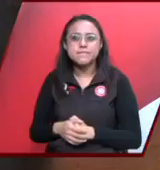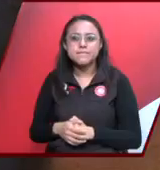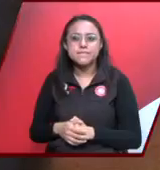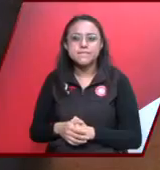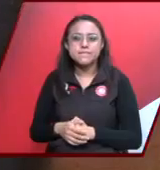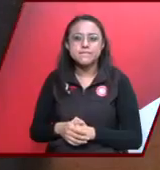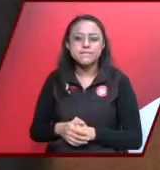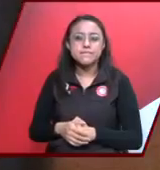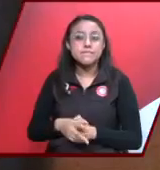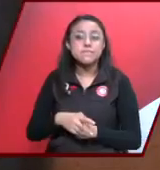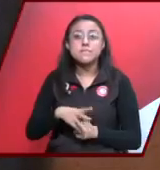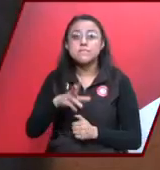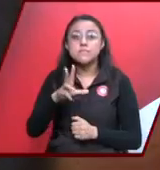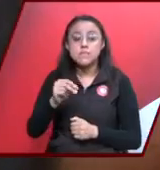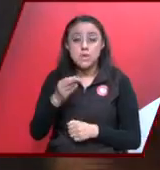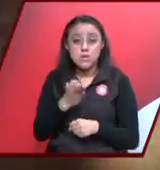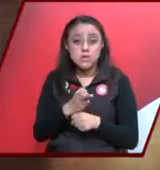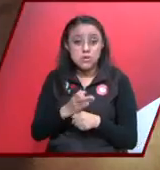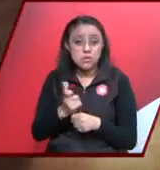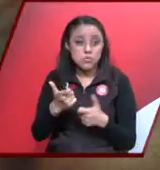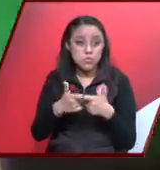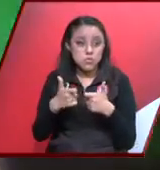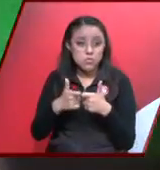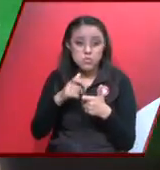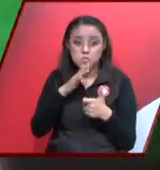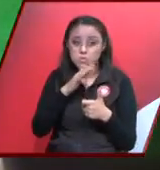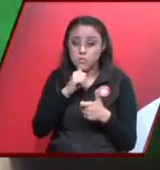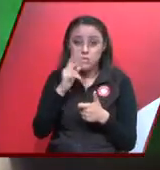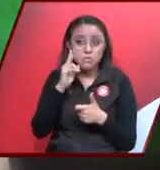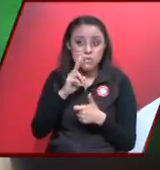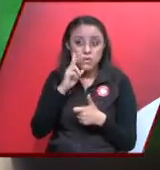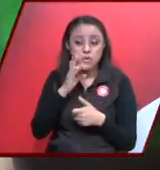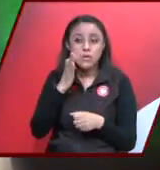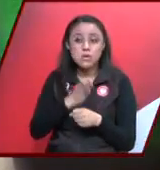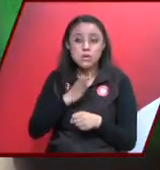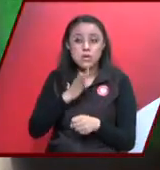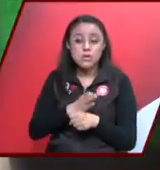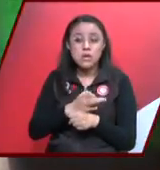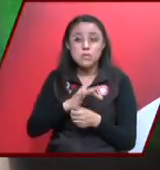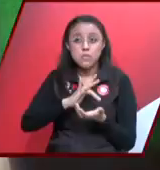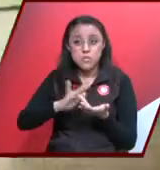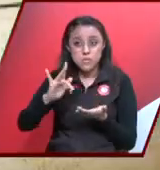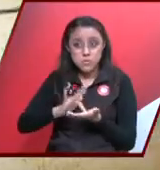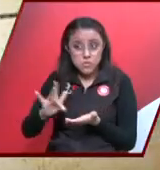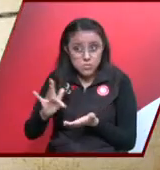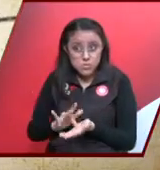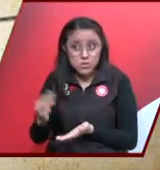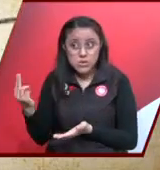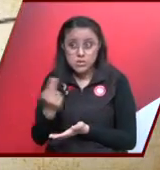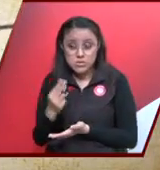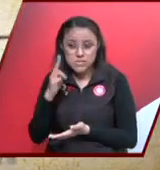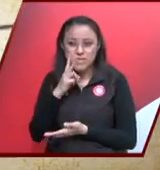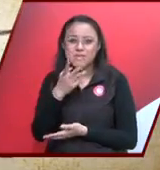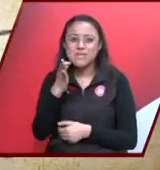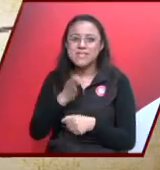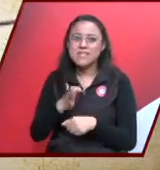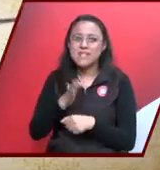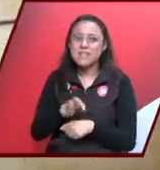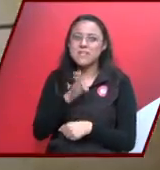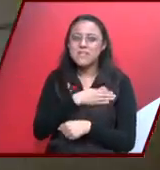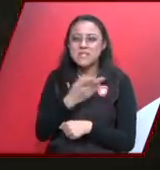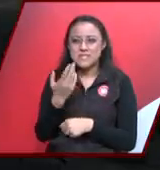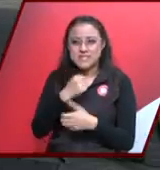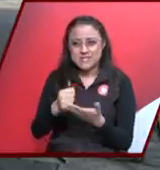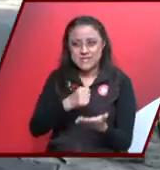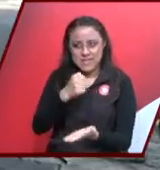sinceramente no puedo juntar yo. Y es por eso pues que yo estoy pidiendo el apoyo. Afortunadamente, Marisa y Regina pudieron viajar a la